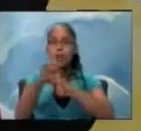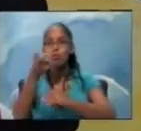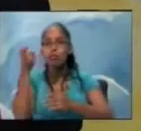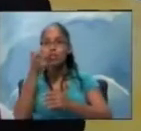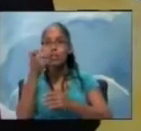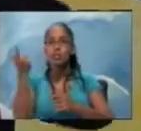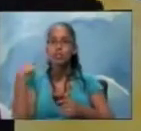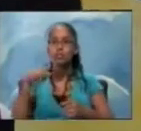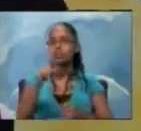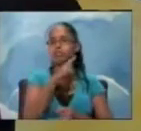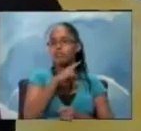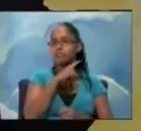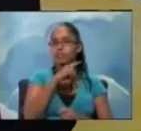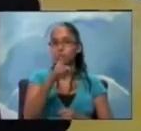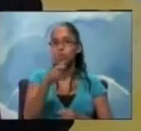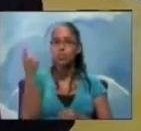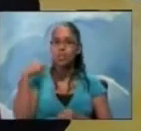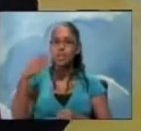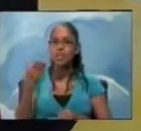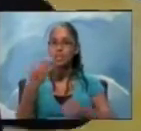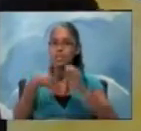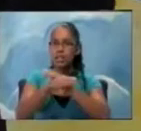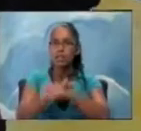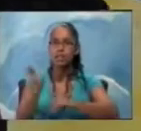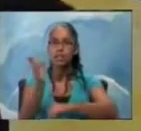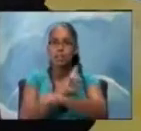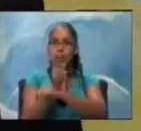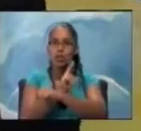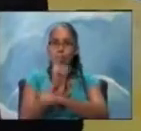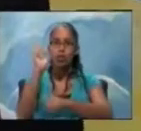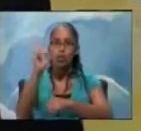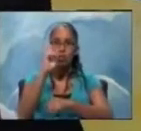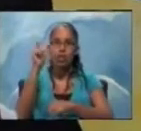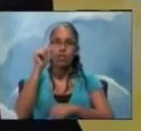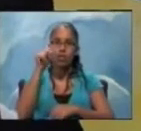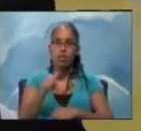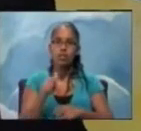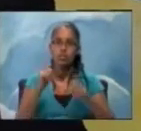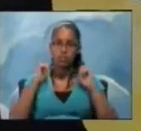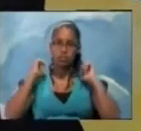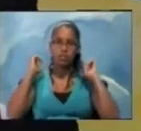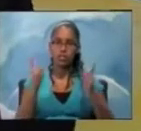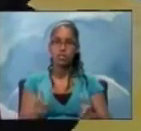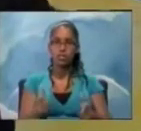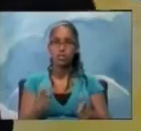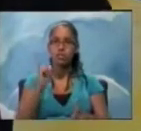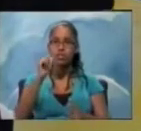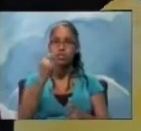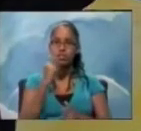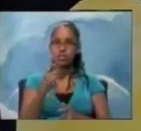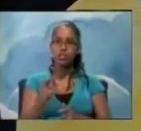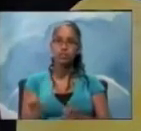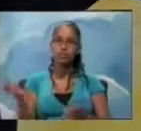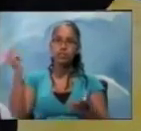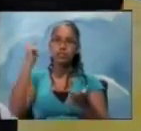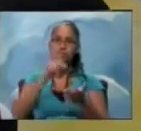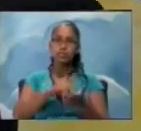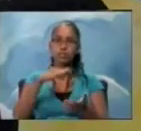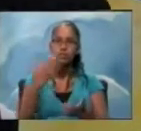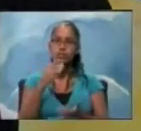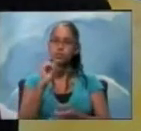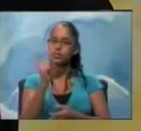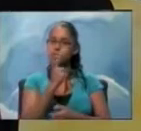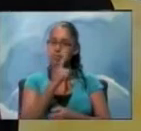tener oxidada. Usted tiene que salir inmediatamente utilizando esa autoridad. Y dice, llegaron los